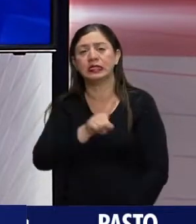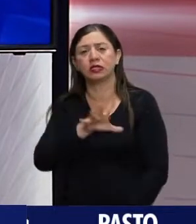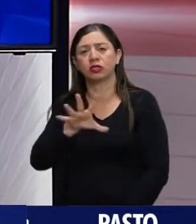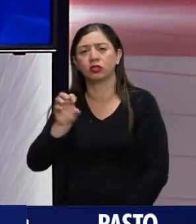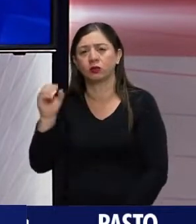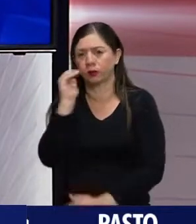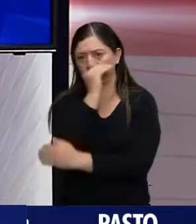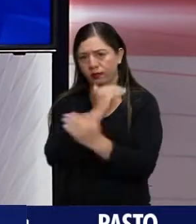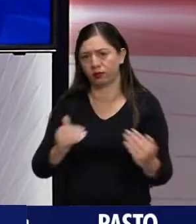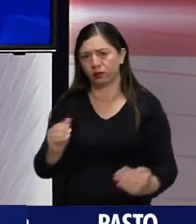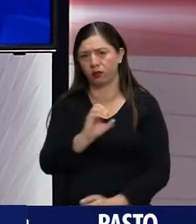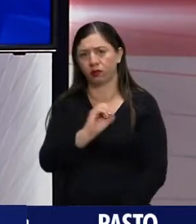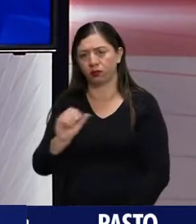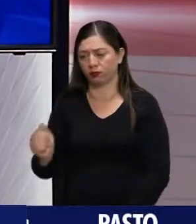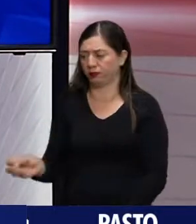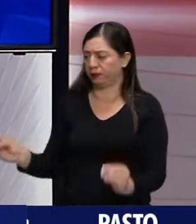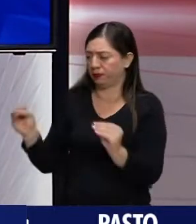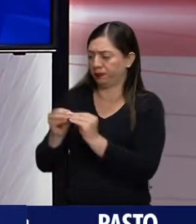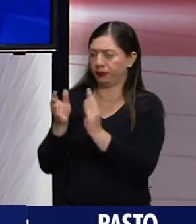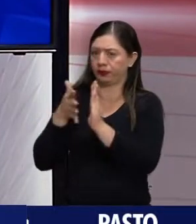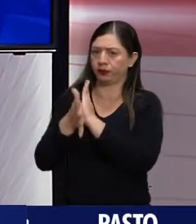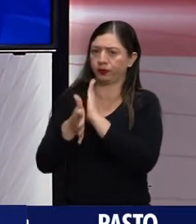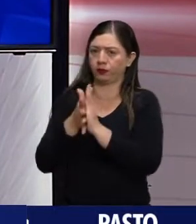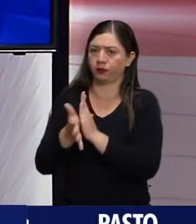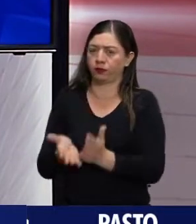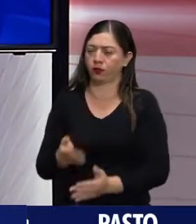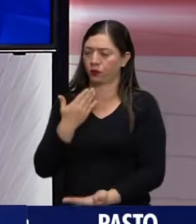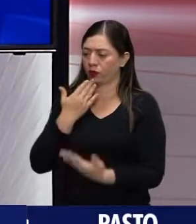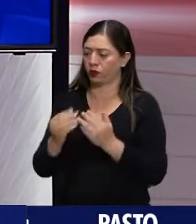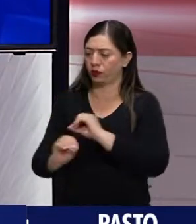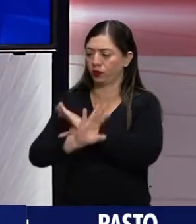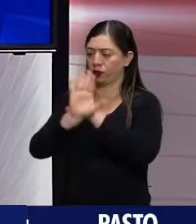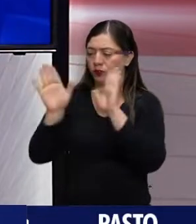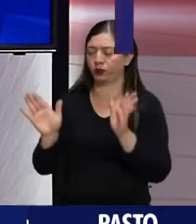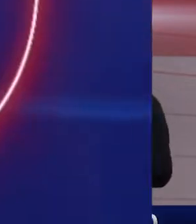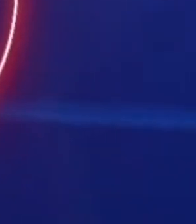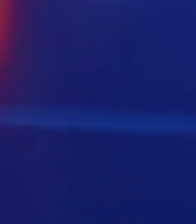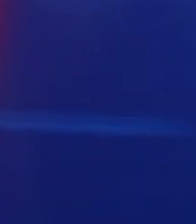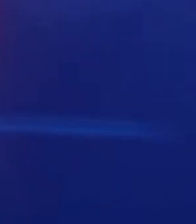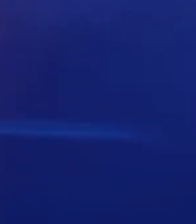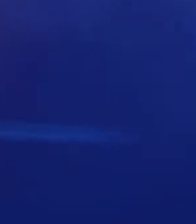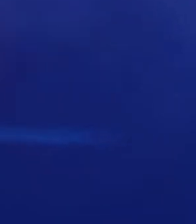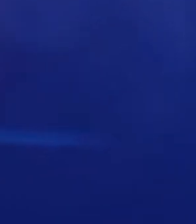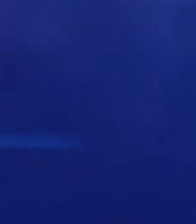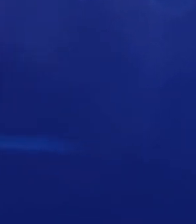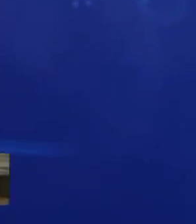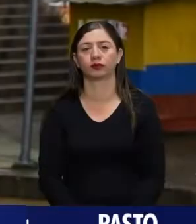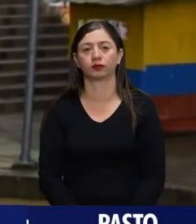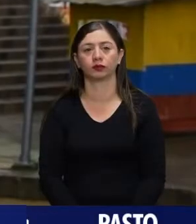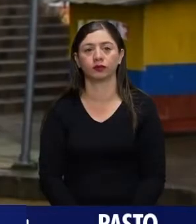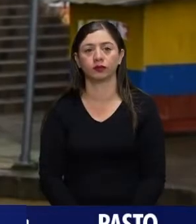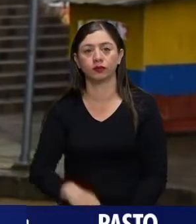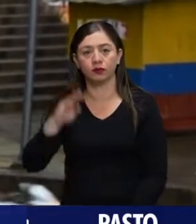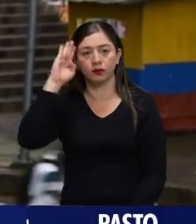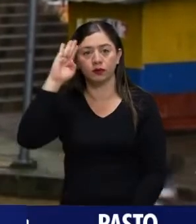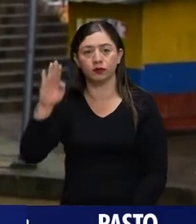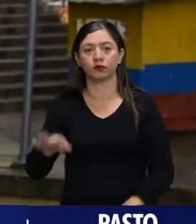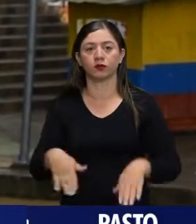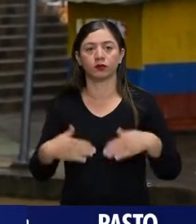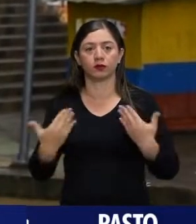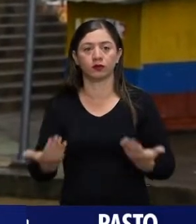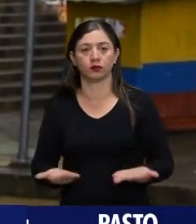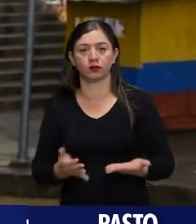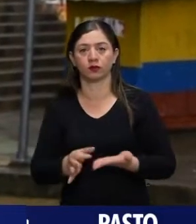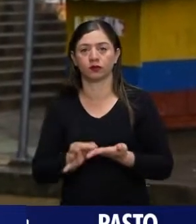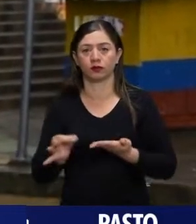winston mira cacha para usted tiene más detalles de esta situación muy buenos días adelante hola que tal os estoy saludando